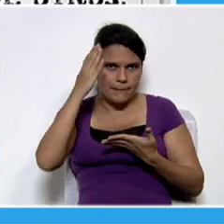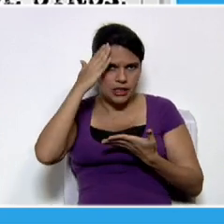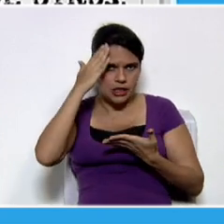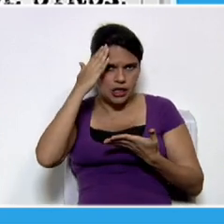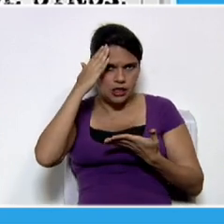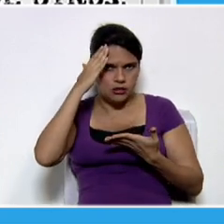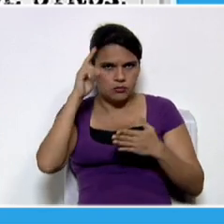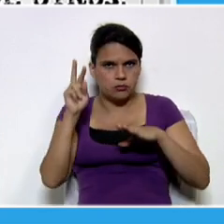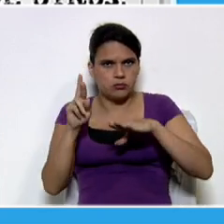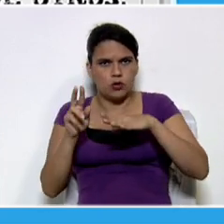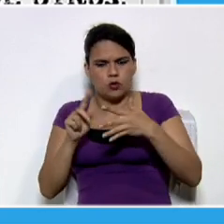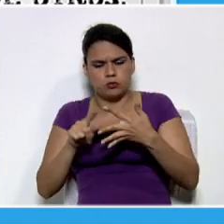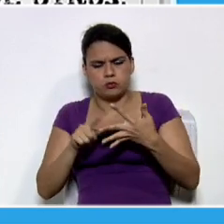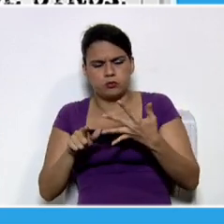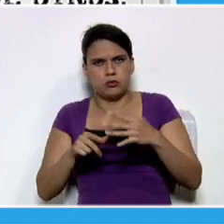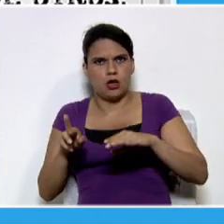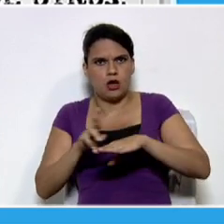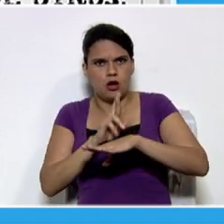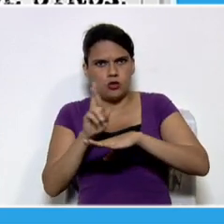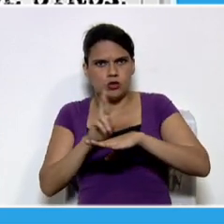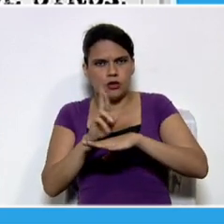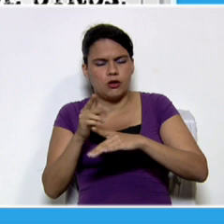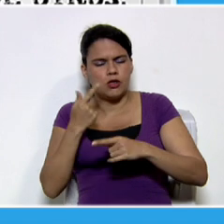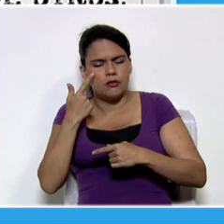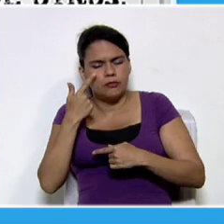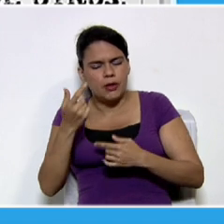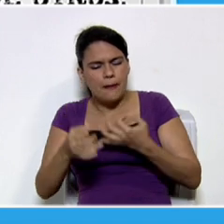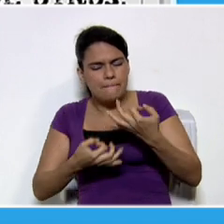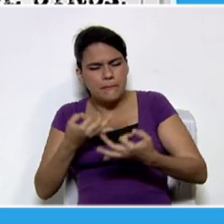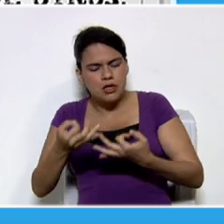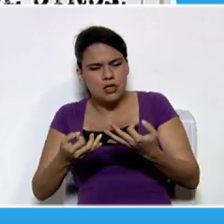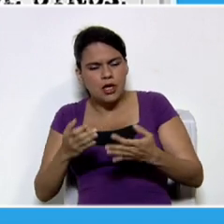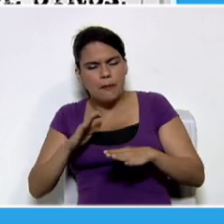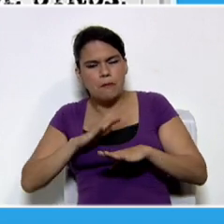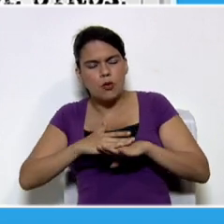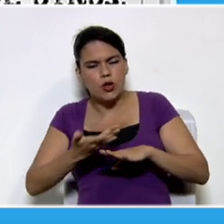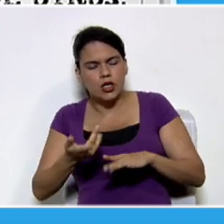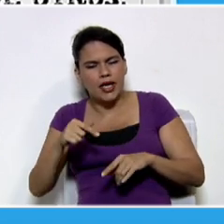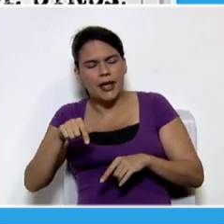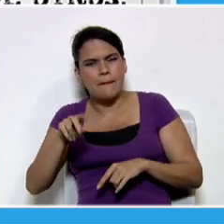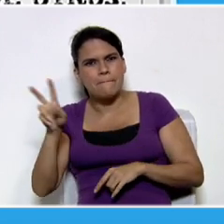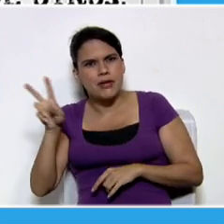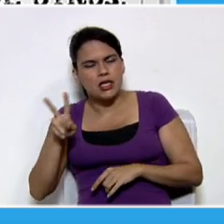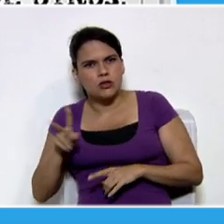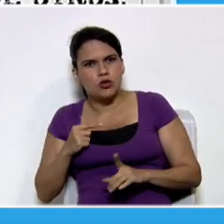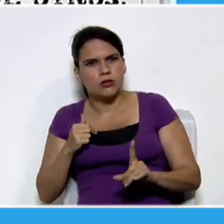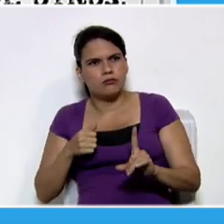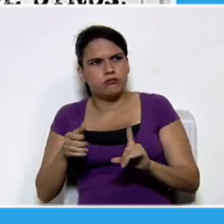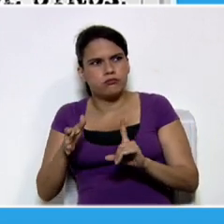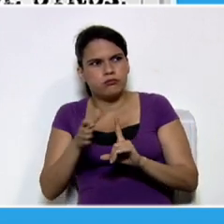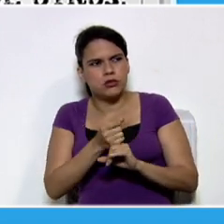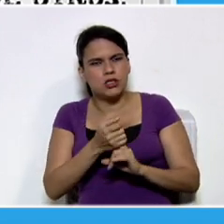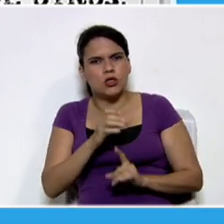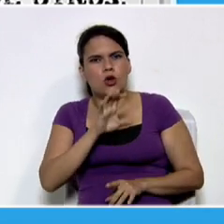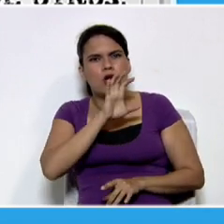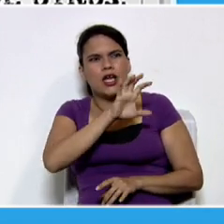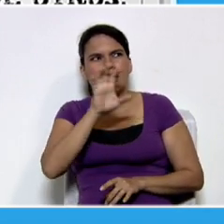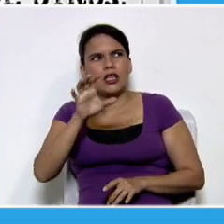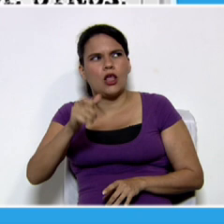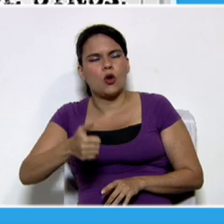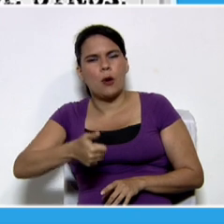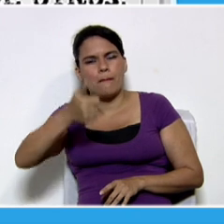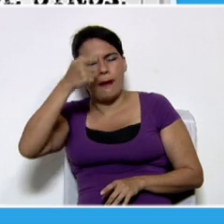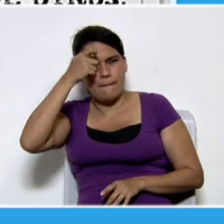vas a elaborar un mapa mental donde refleje la razón por la cual en Venezuela se encuentran unos estados más poblados que